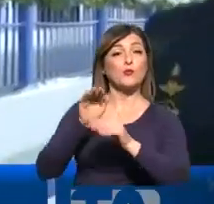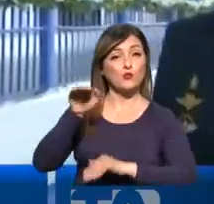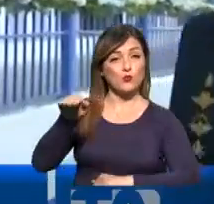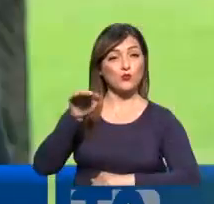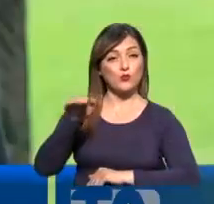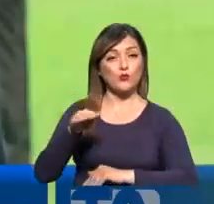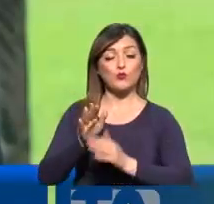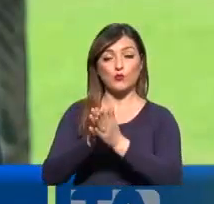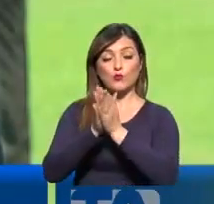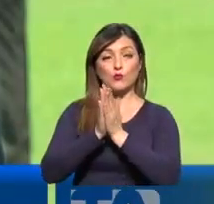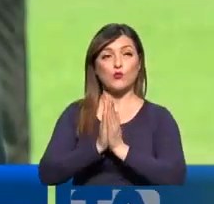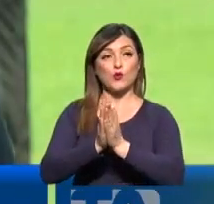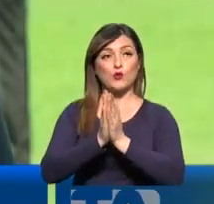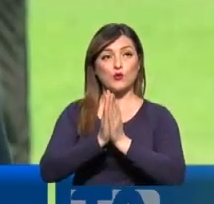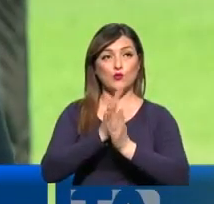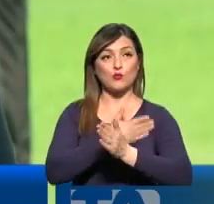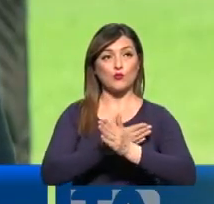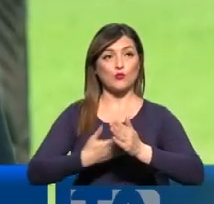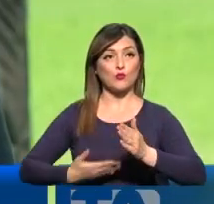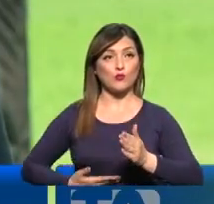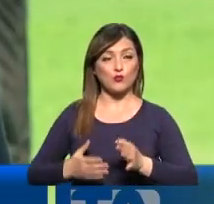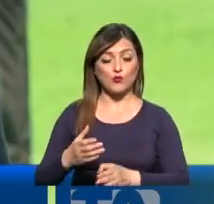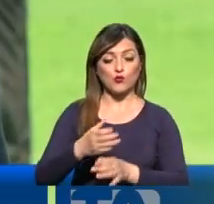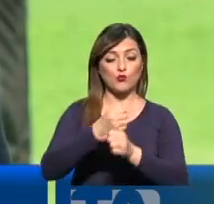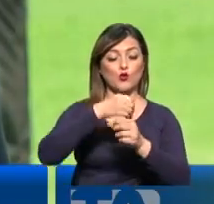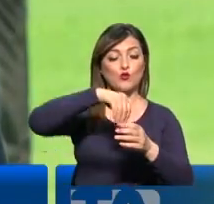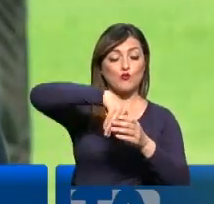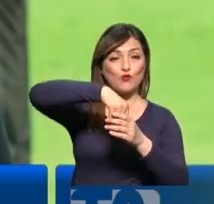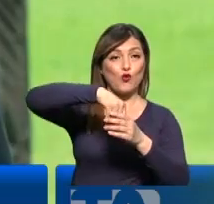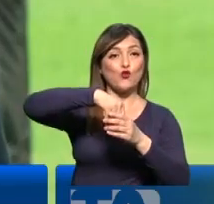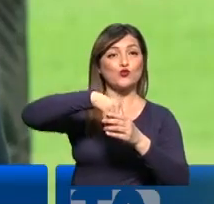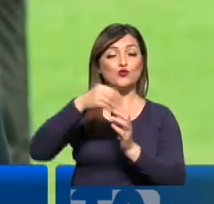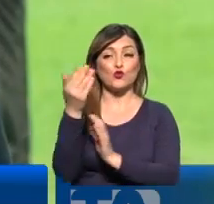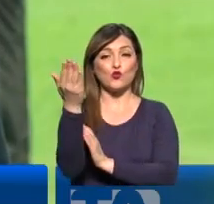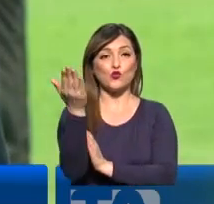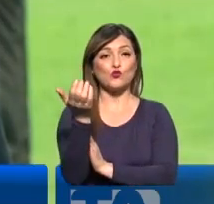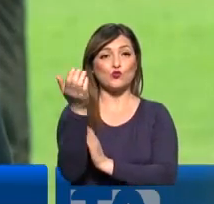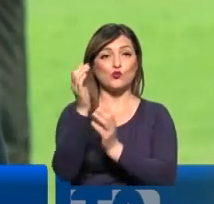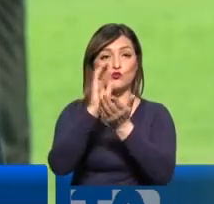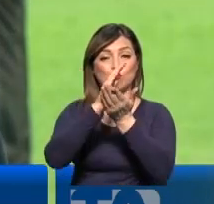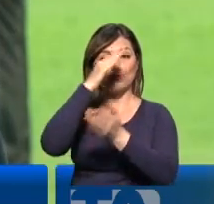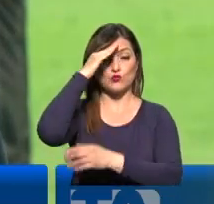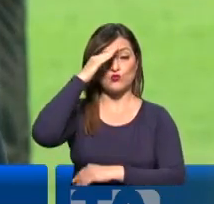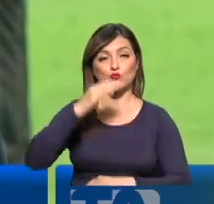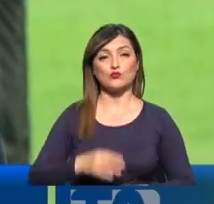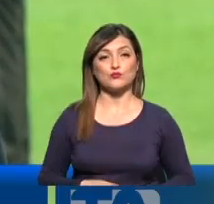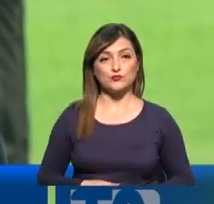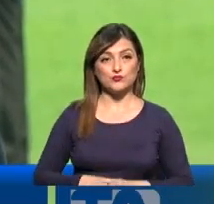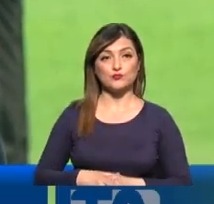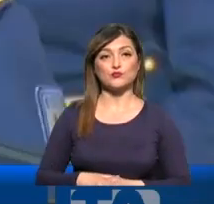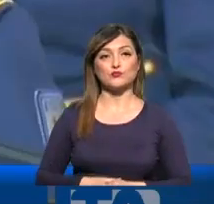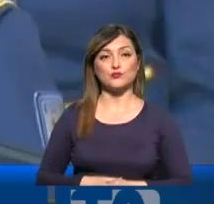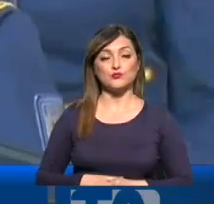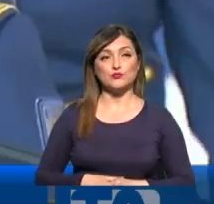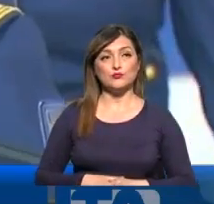impulsar las actuaciones pertinentes que lleven a recuperar los fondos de los afiliados del Seguro Social de la Policía.